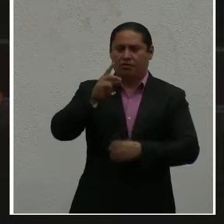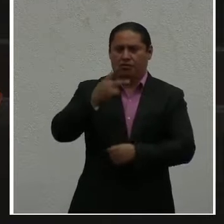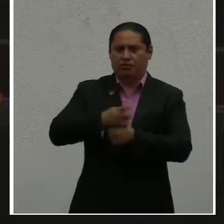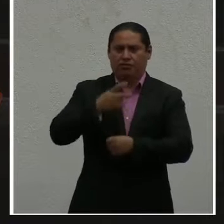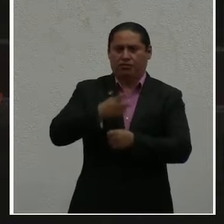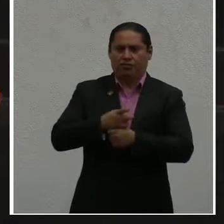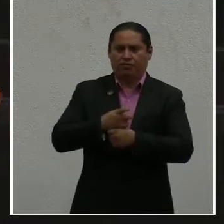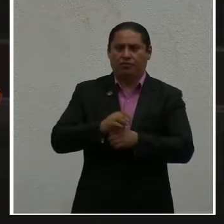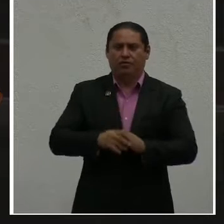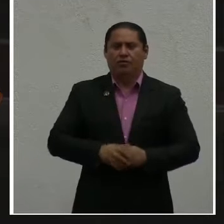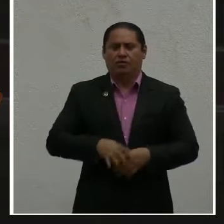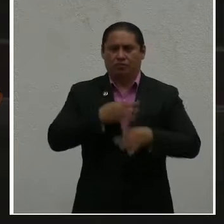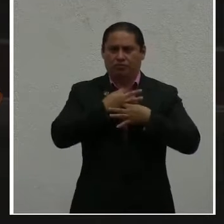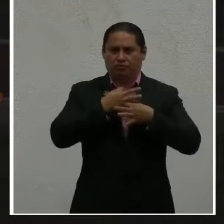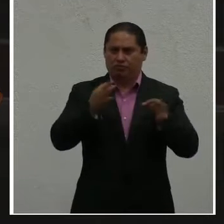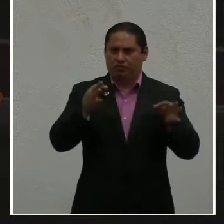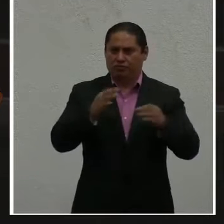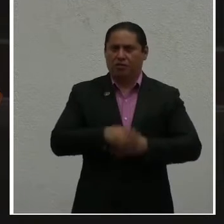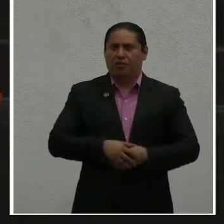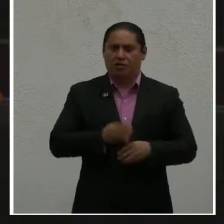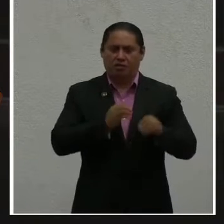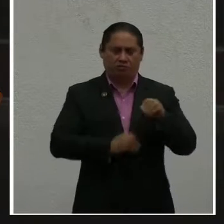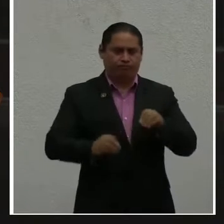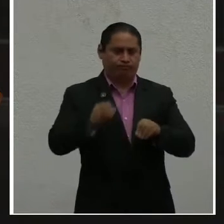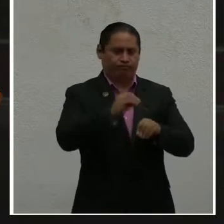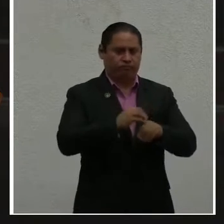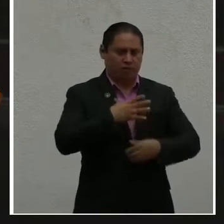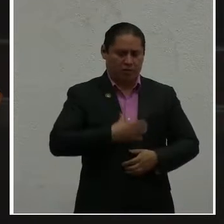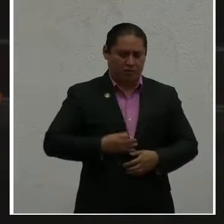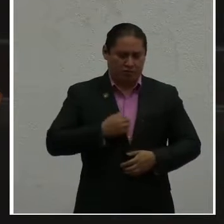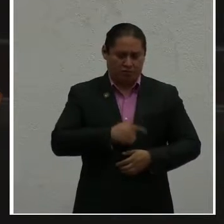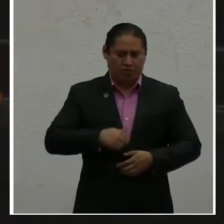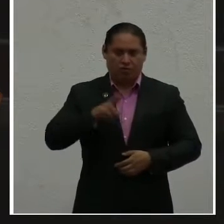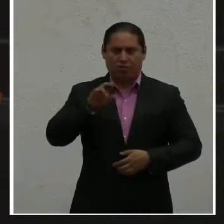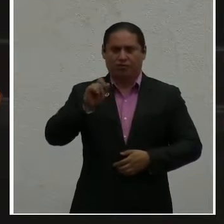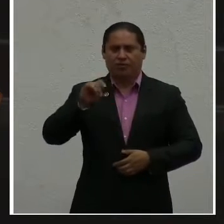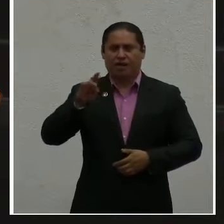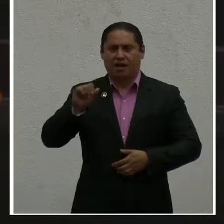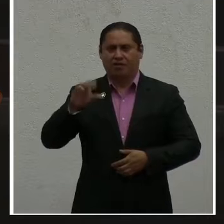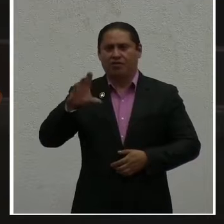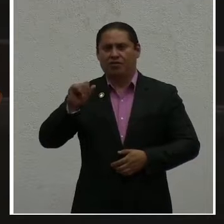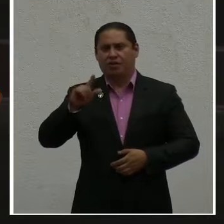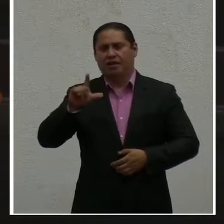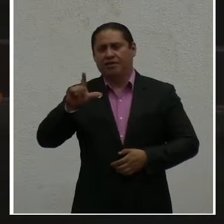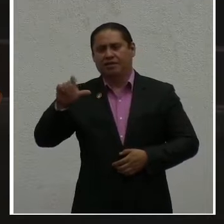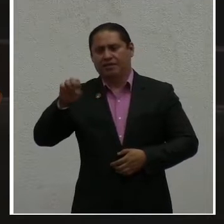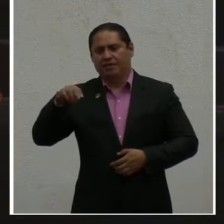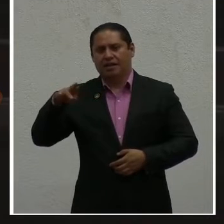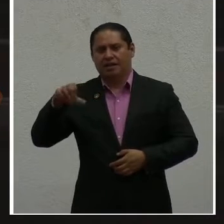del decreto por el que se instituye la Medalla Rosario Castellanos.